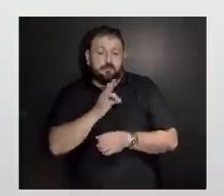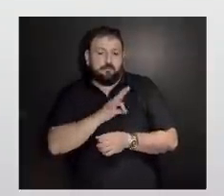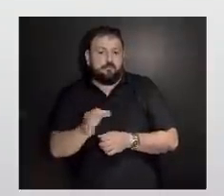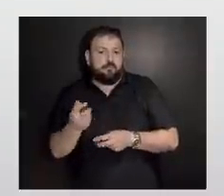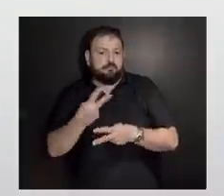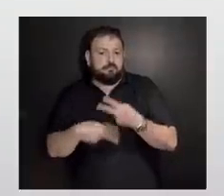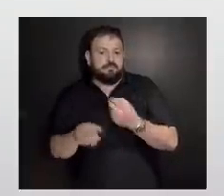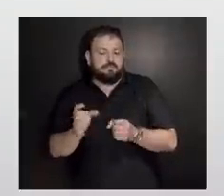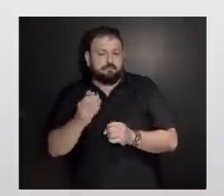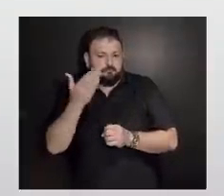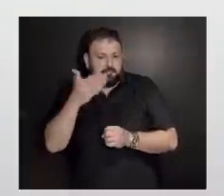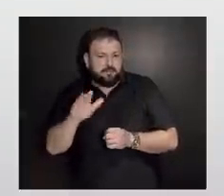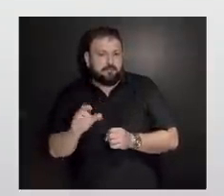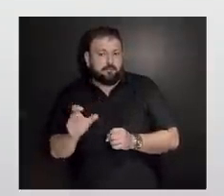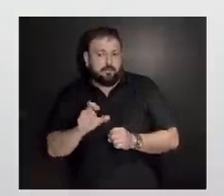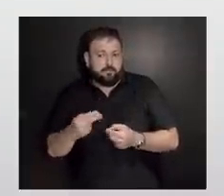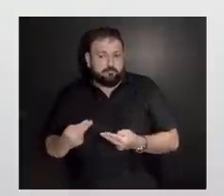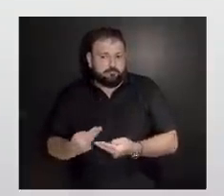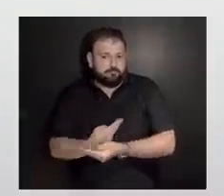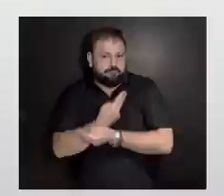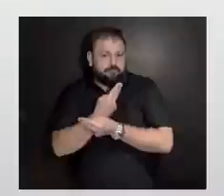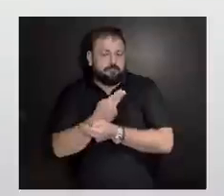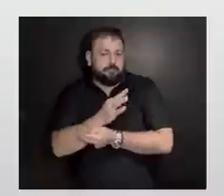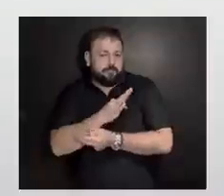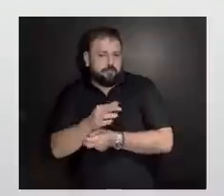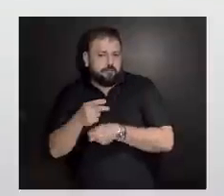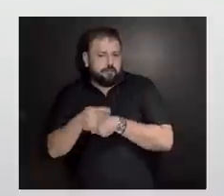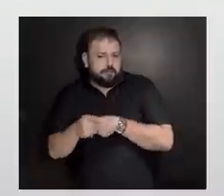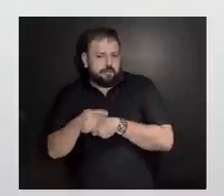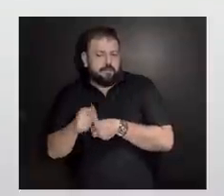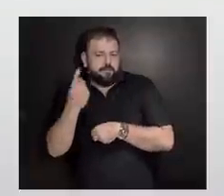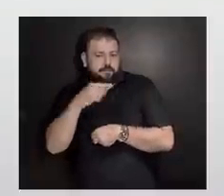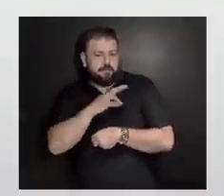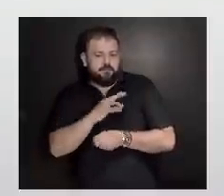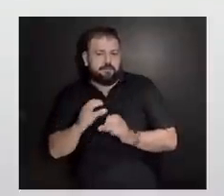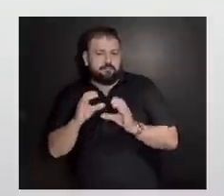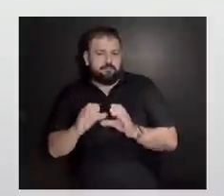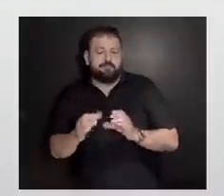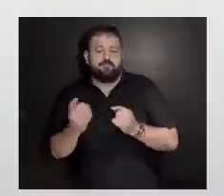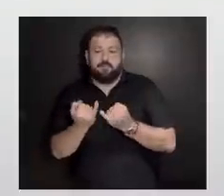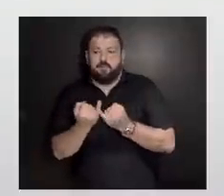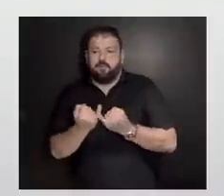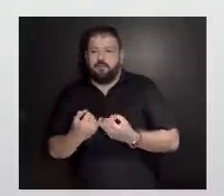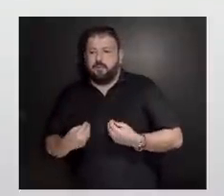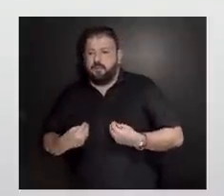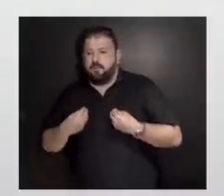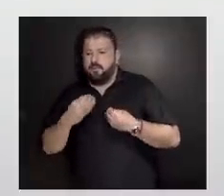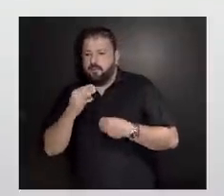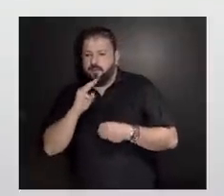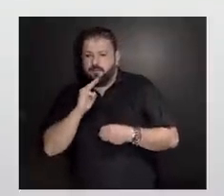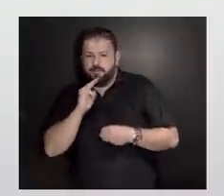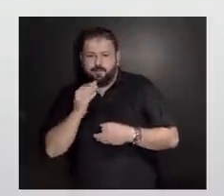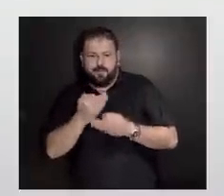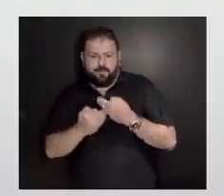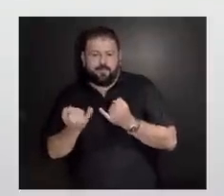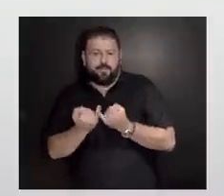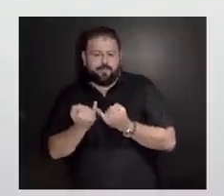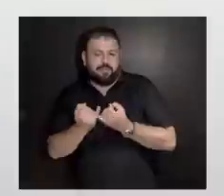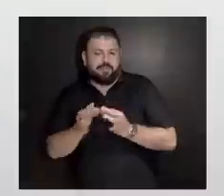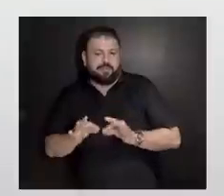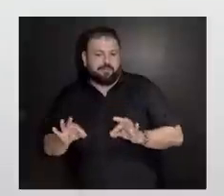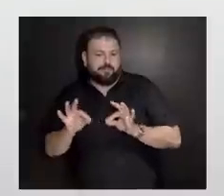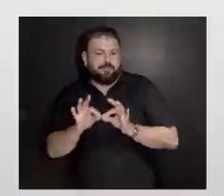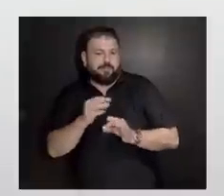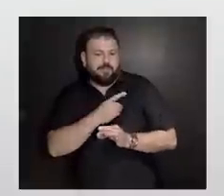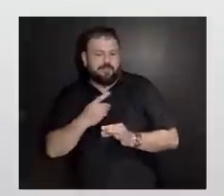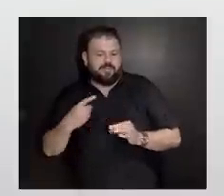riesgo el nacimiento del bebé, como también la propia vida de la madre, ¿no? Entonces, sí es muy importante tomar en cuenta